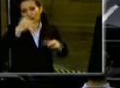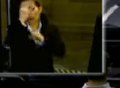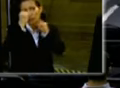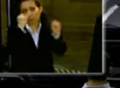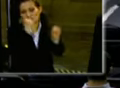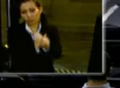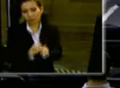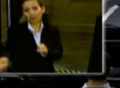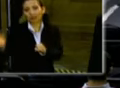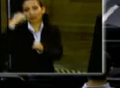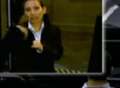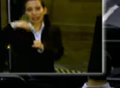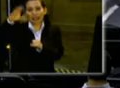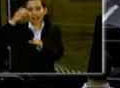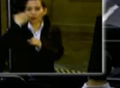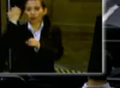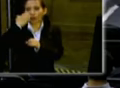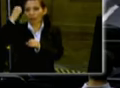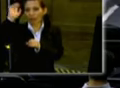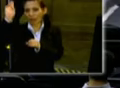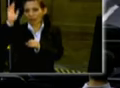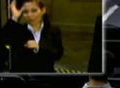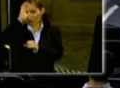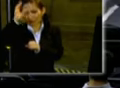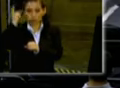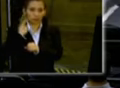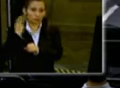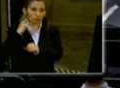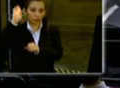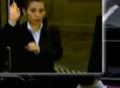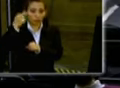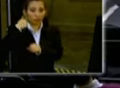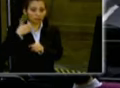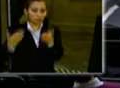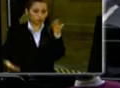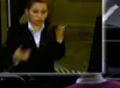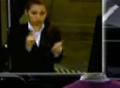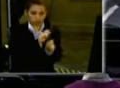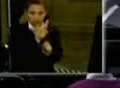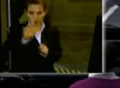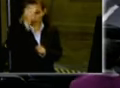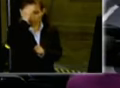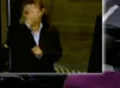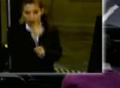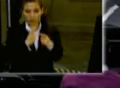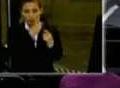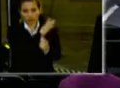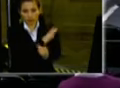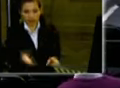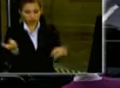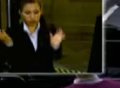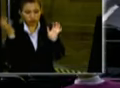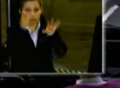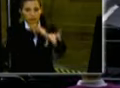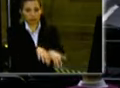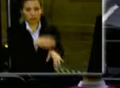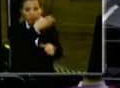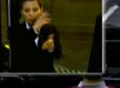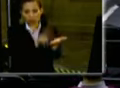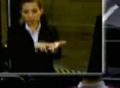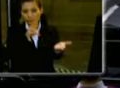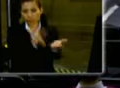de la Facultad de Ciencias Políticas de la UNAM. Es maestra por equivalencia, reconocida por la Dirección General de Incorporación, Revalidación